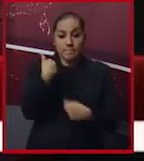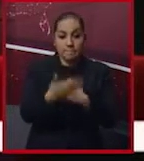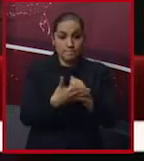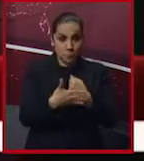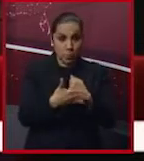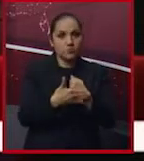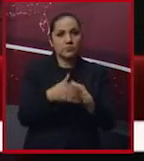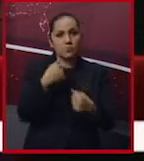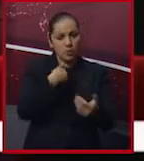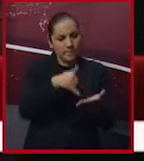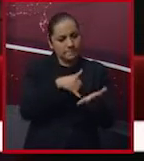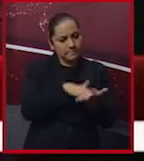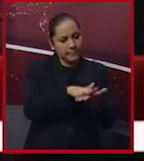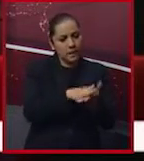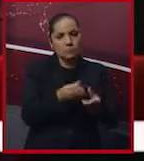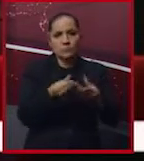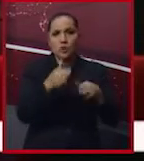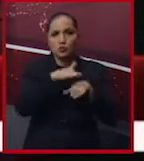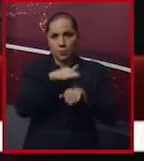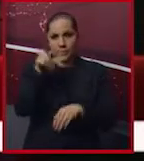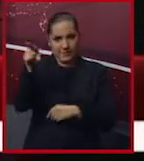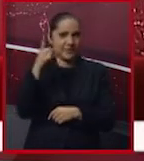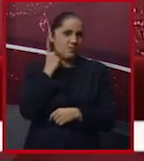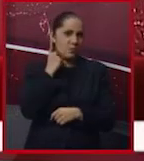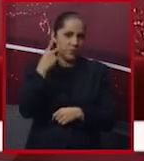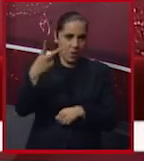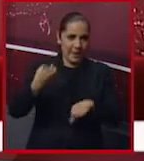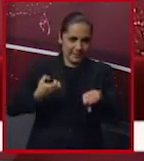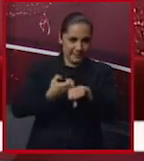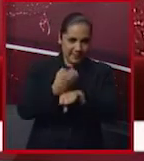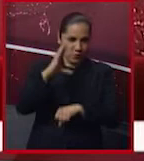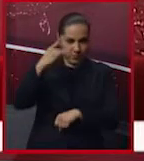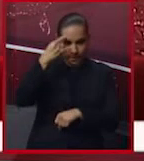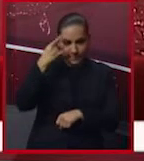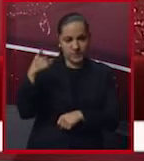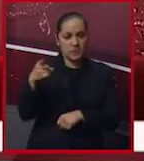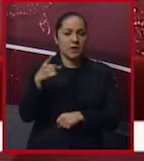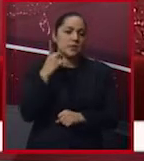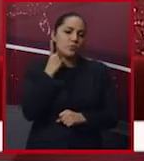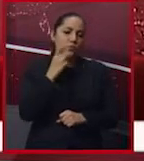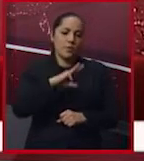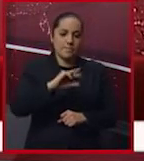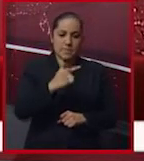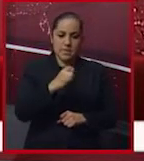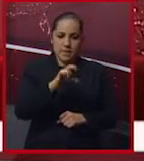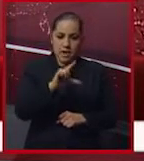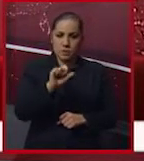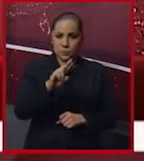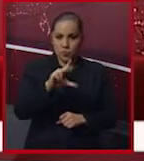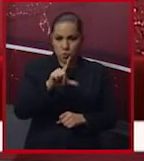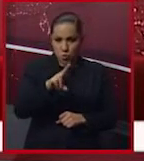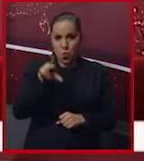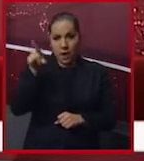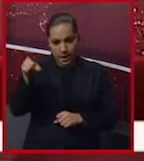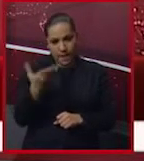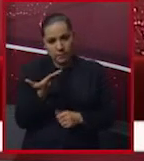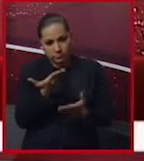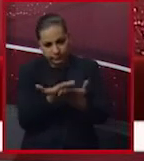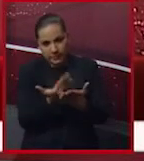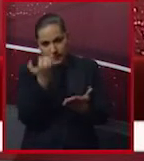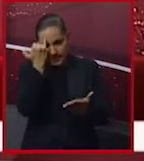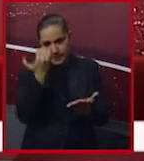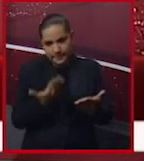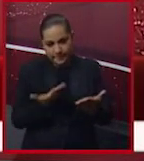una propuesta que hizo un diputado de ese estado, el diputado Miguel Zulup, y que va a presentarse también una obra en este